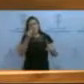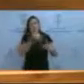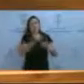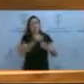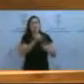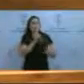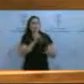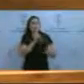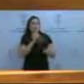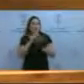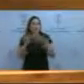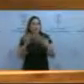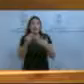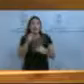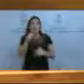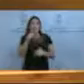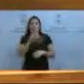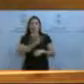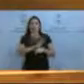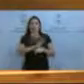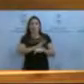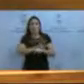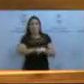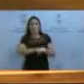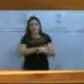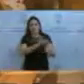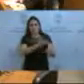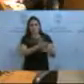Tiene la palabra el Consejo de Gobierno.